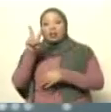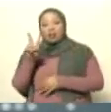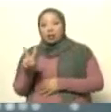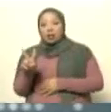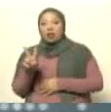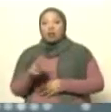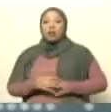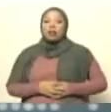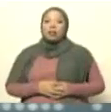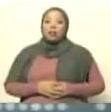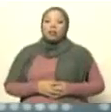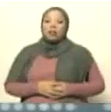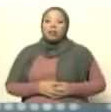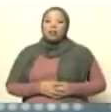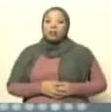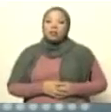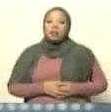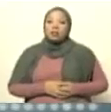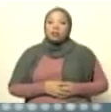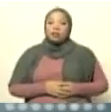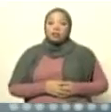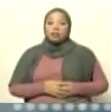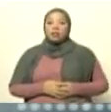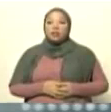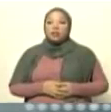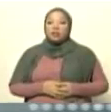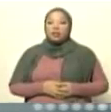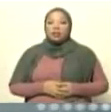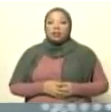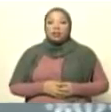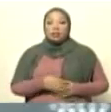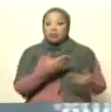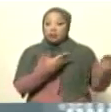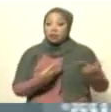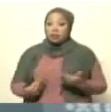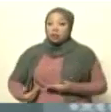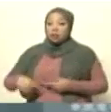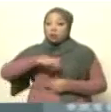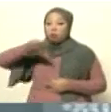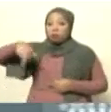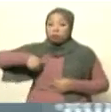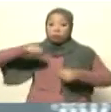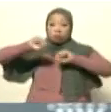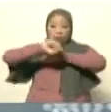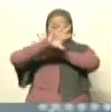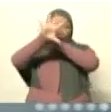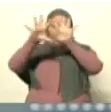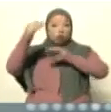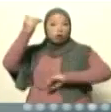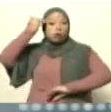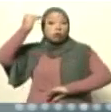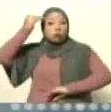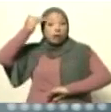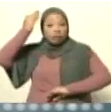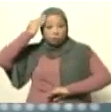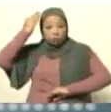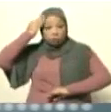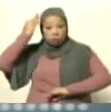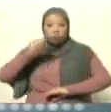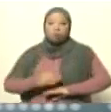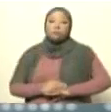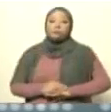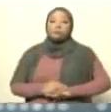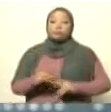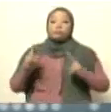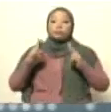insurrección. Fíjense la diferencia, ¿no? Para nosotros está muy claro que los golpes militares, para que sea un